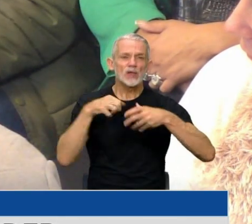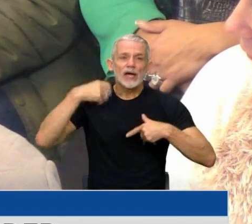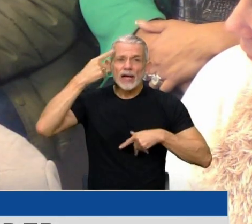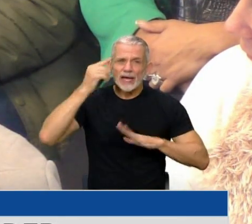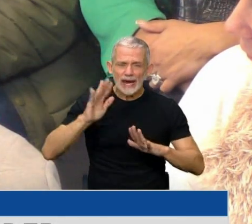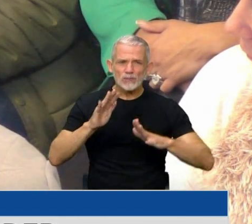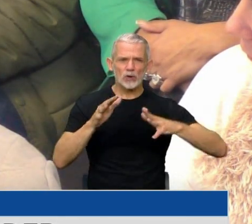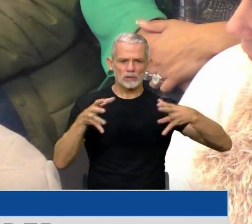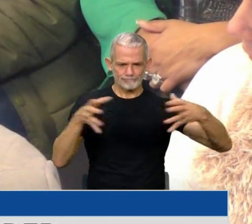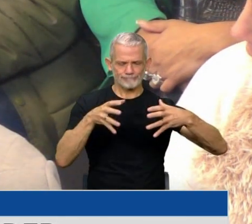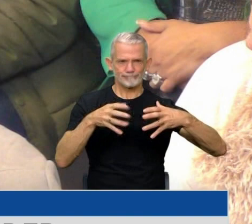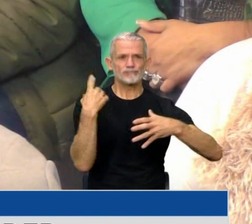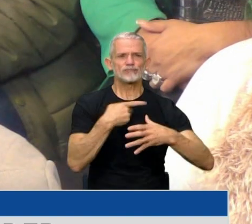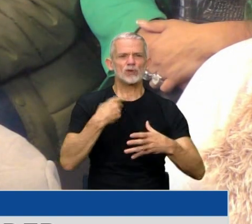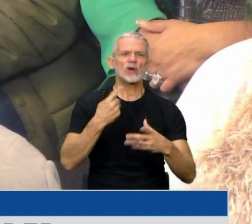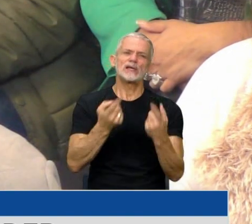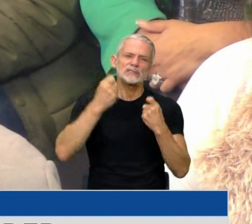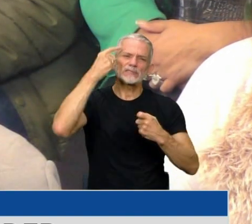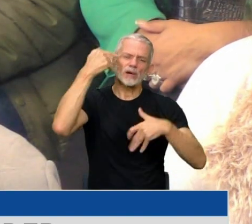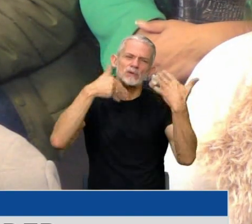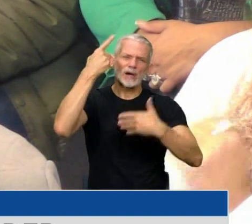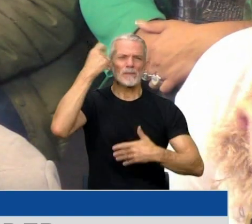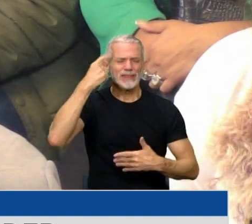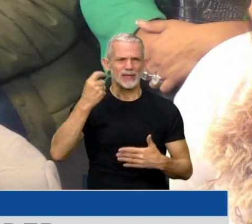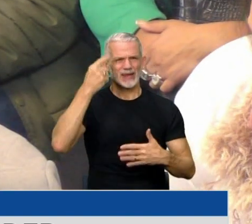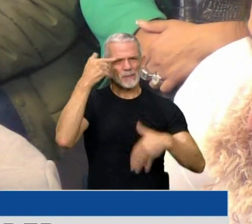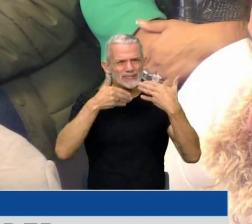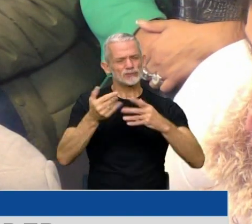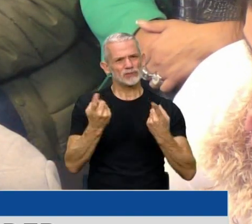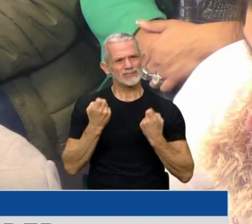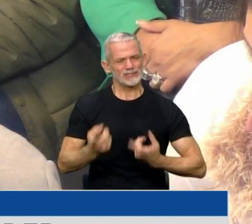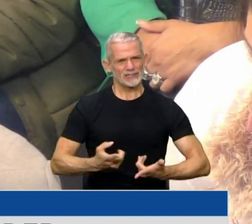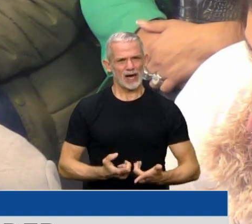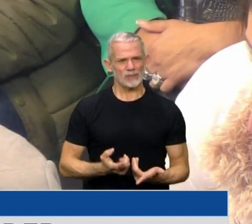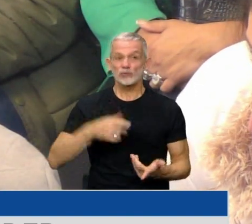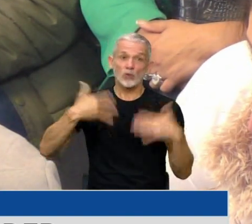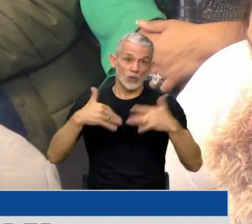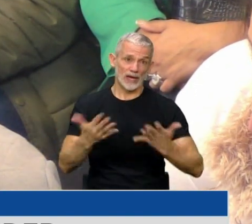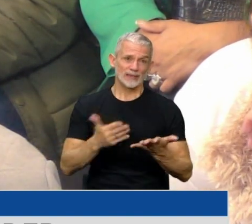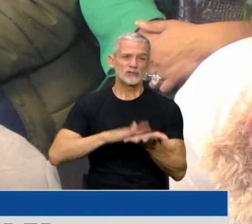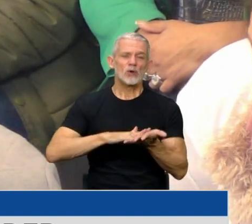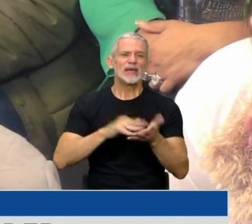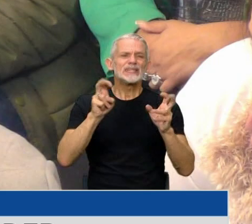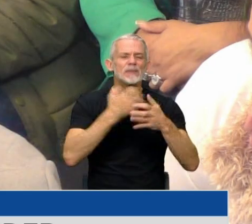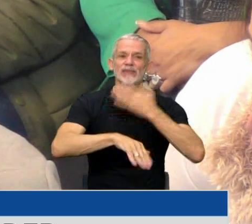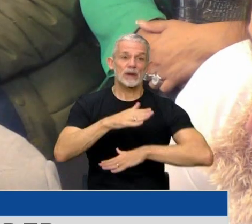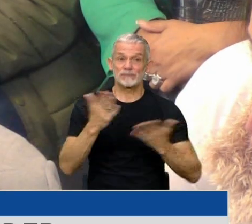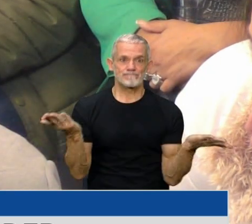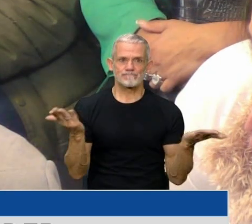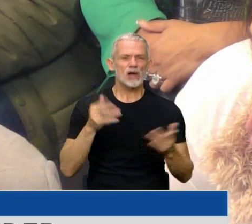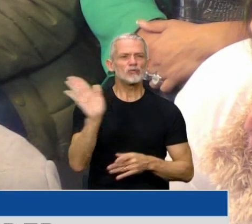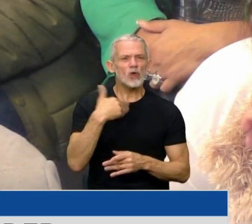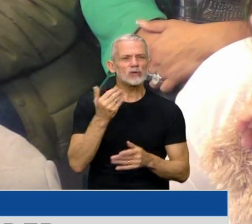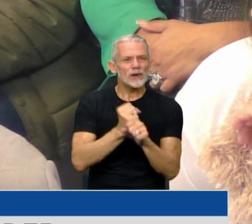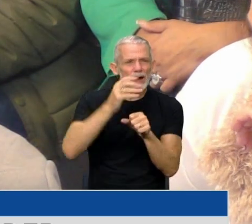entendemos que necesitamos capacitarnos necesariamente y urgentemente en materia de discapacidad, todos quienes